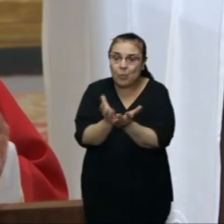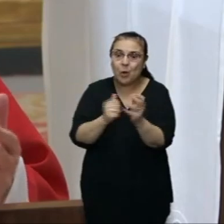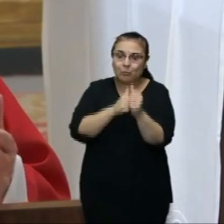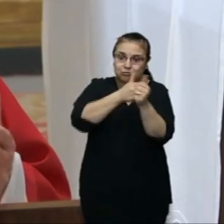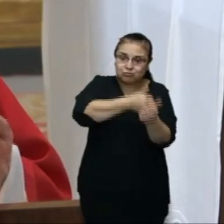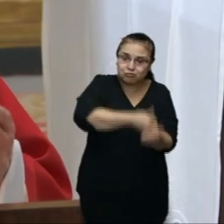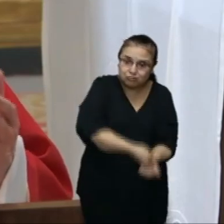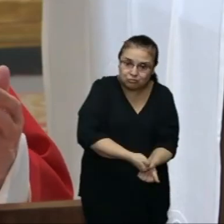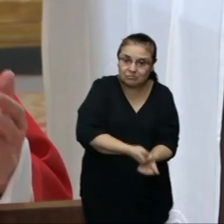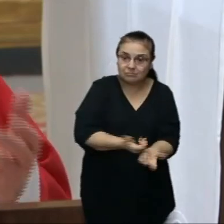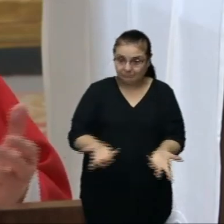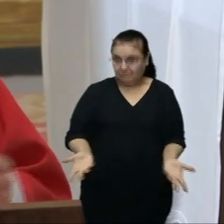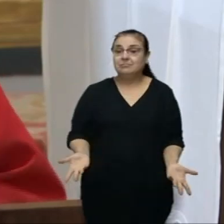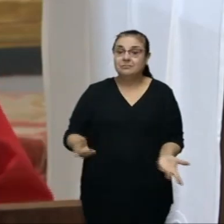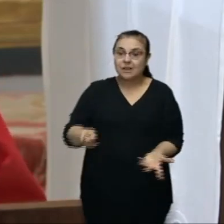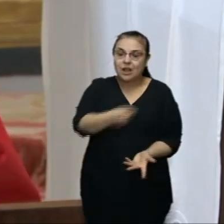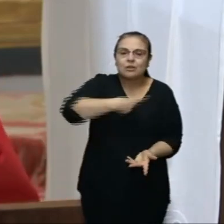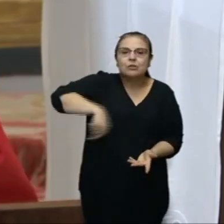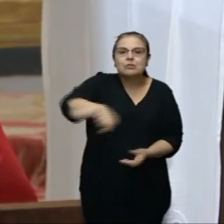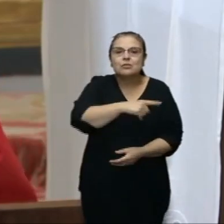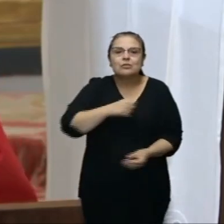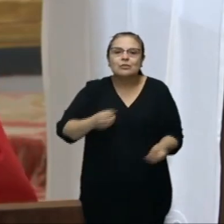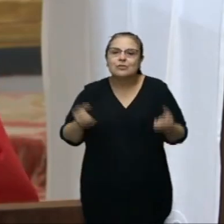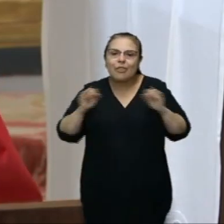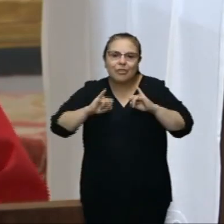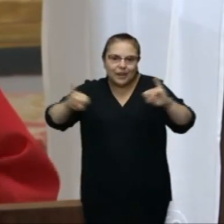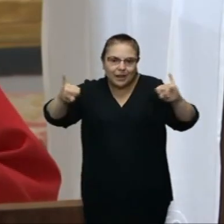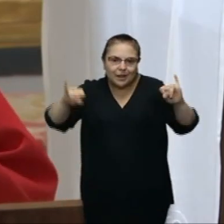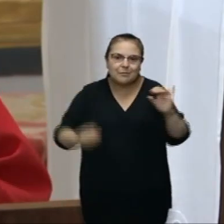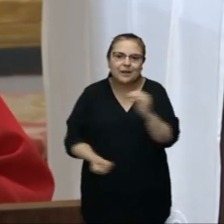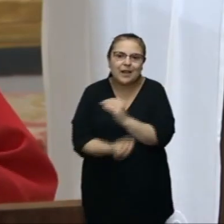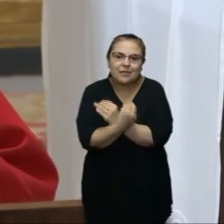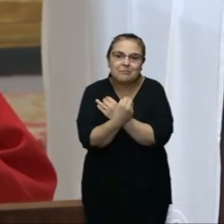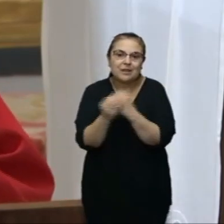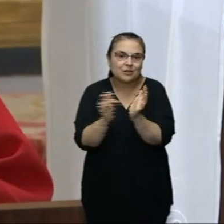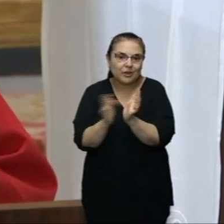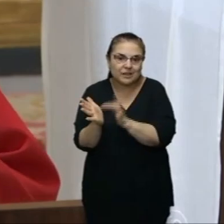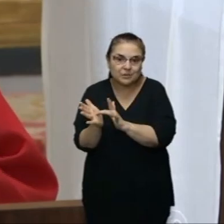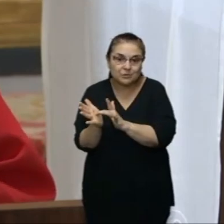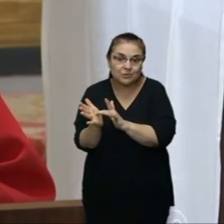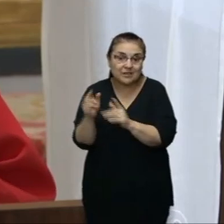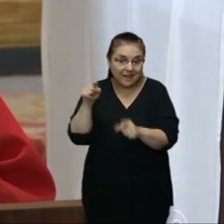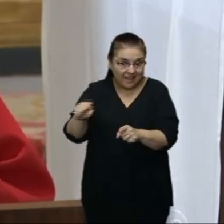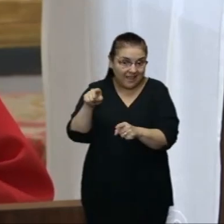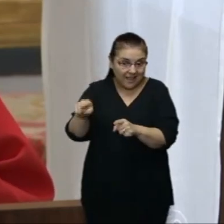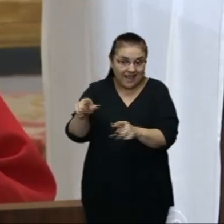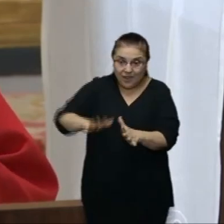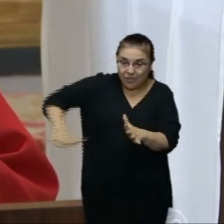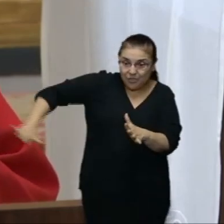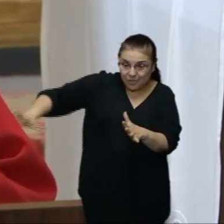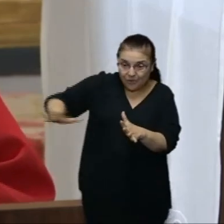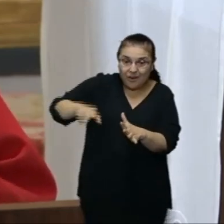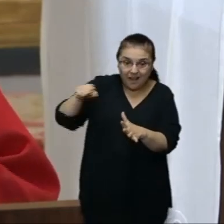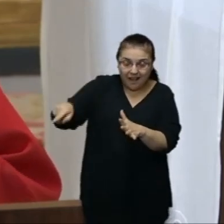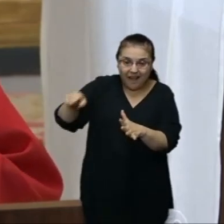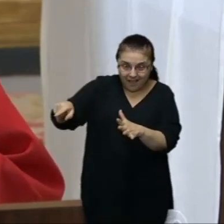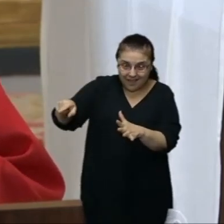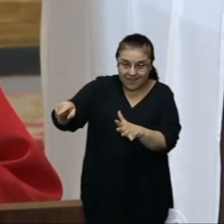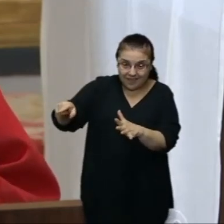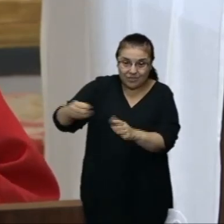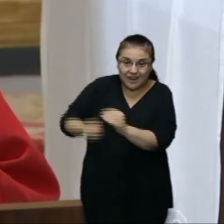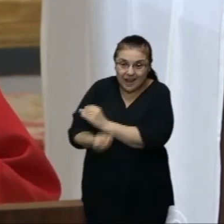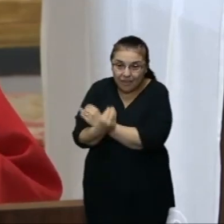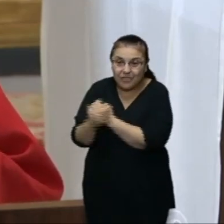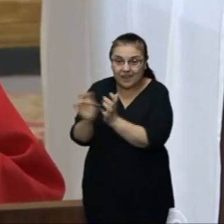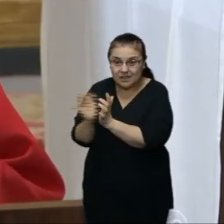Nosotros celebrando el nacimiento de Jesús, y el lugar donde nació Jesús hay violencia y